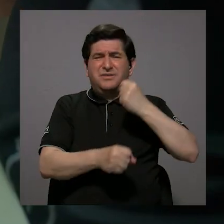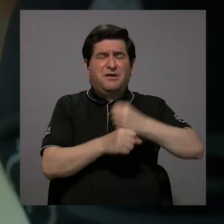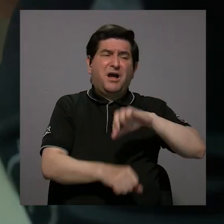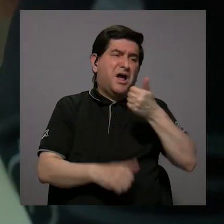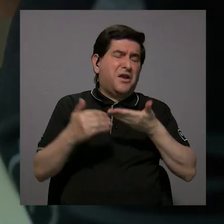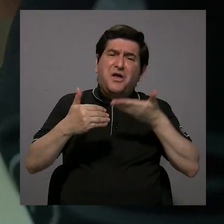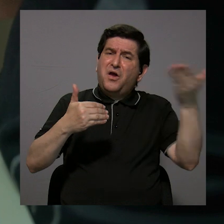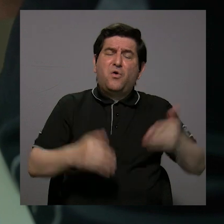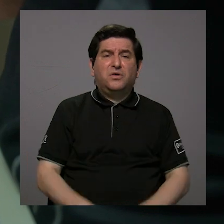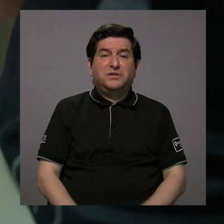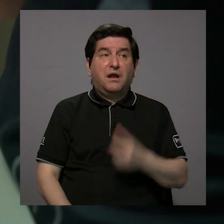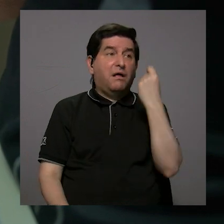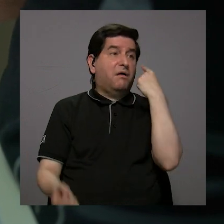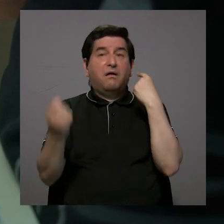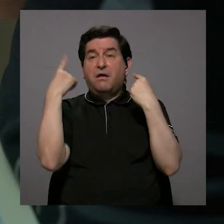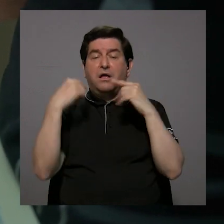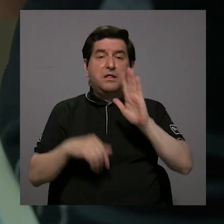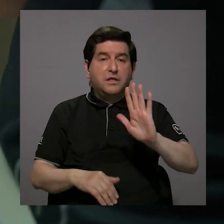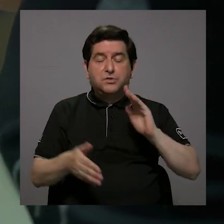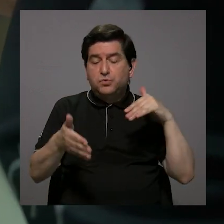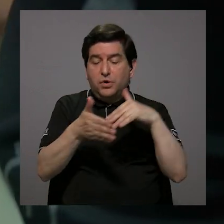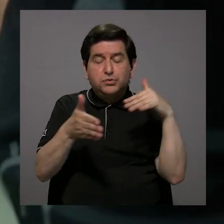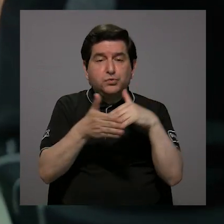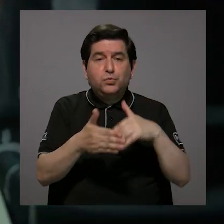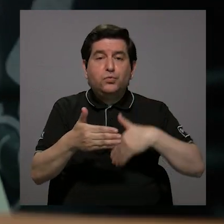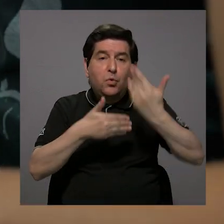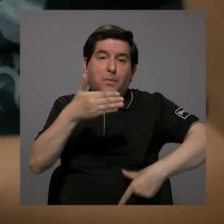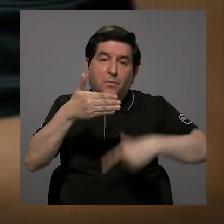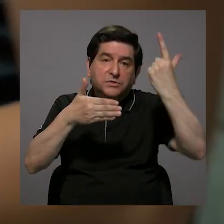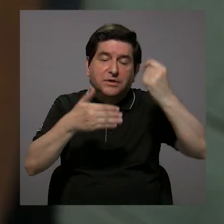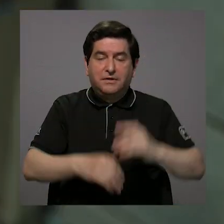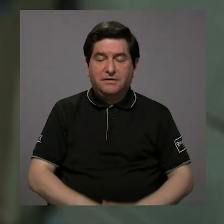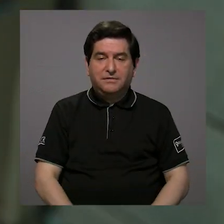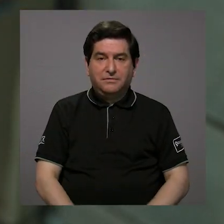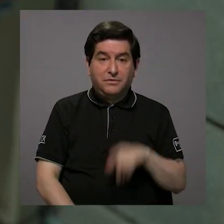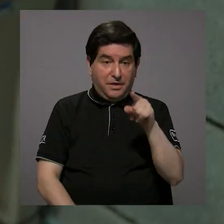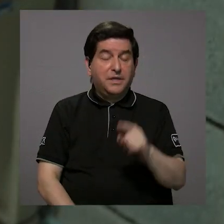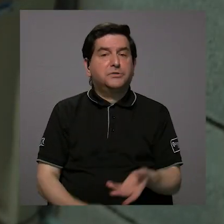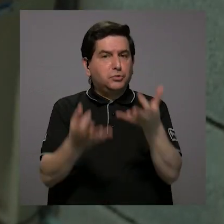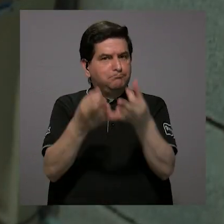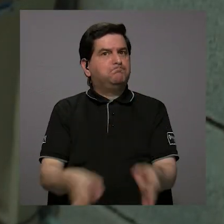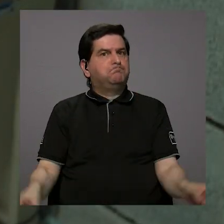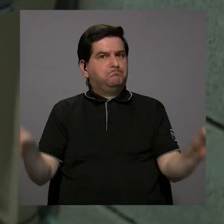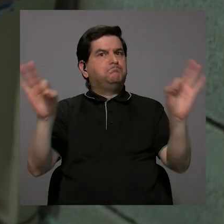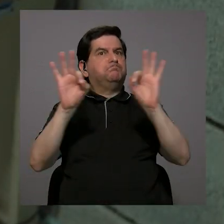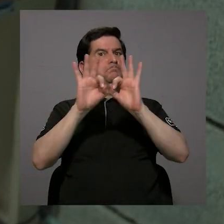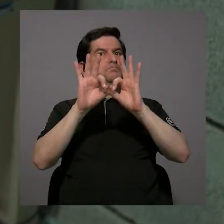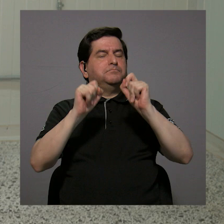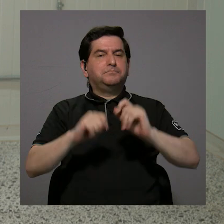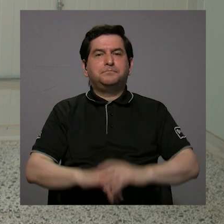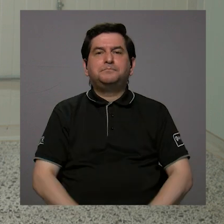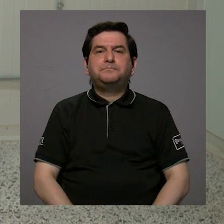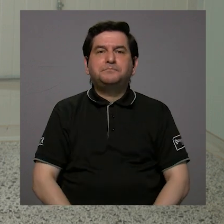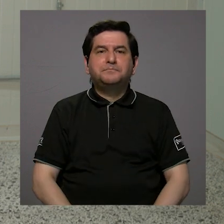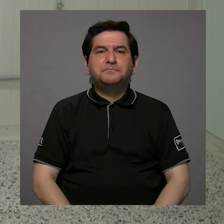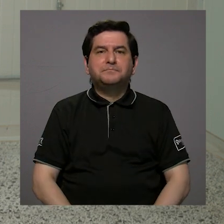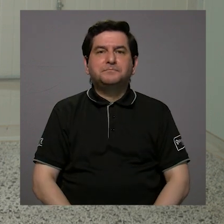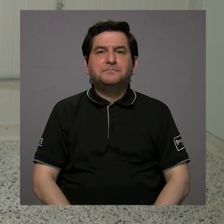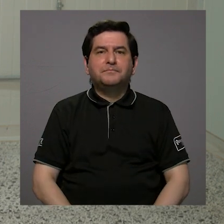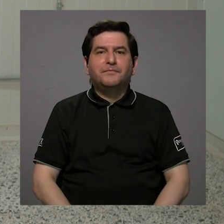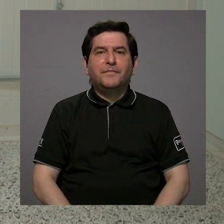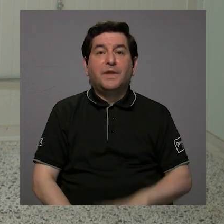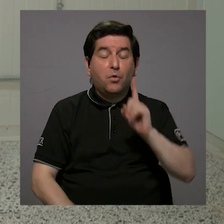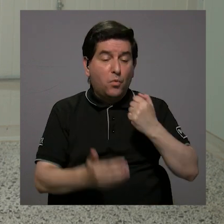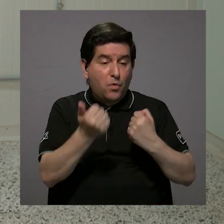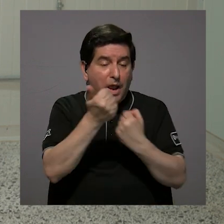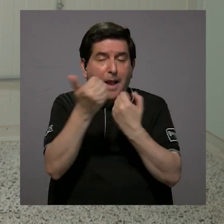que trabajar en otra cosa que los distraiga de sus estudios de posgrado. Eso es muy, muy importante también. Entonces,